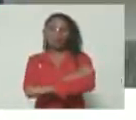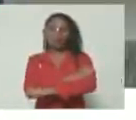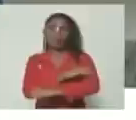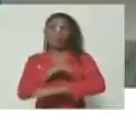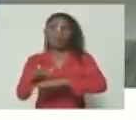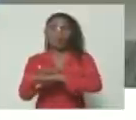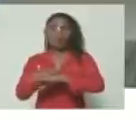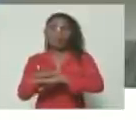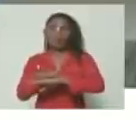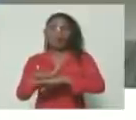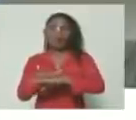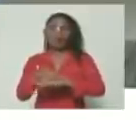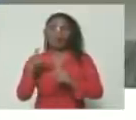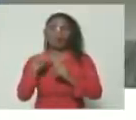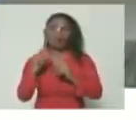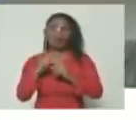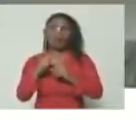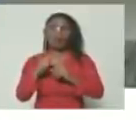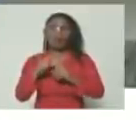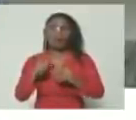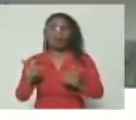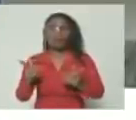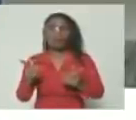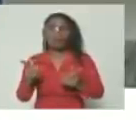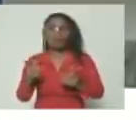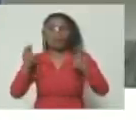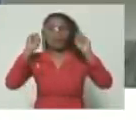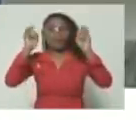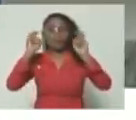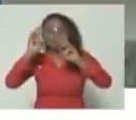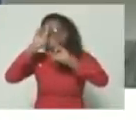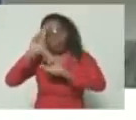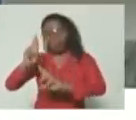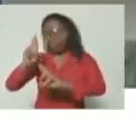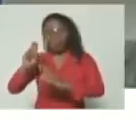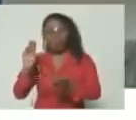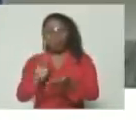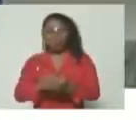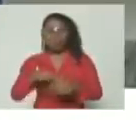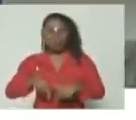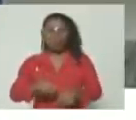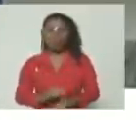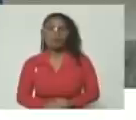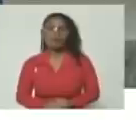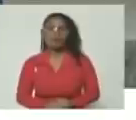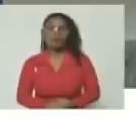perdonan, pues, decir esa palabra en el marco del respeto que estamos aquí.